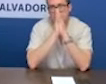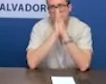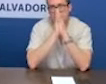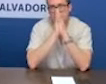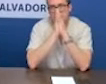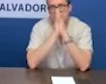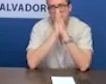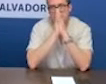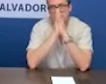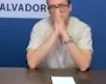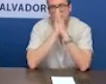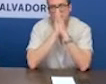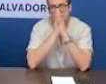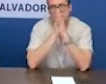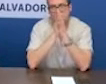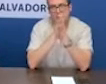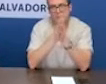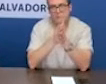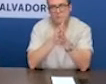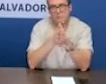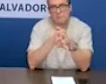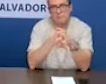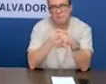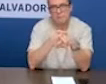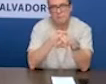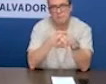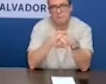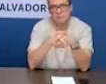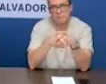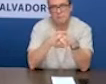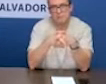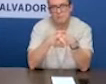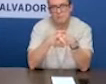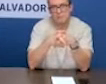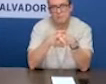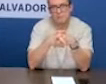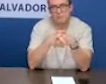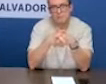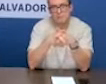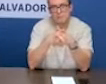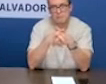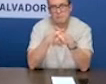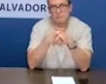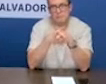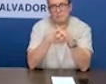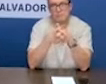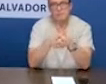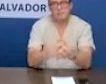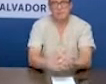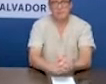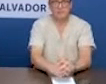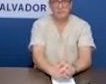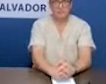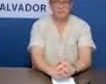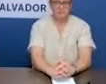del humor o del estado de ánimo. Estas ideas obsesivoides acerca del bebé, que el bebé no es suyo, que ella